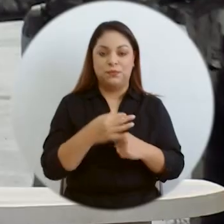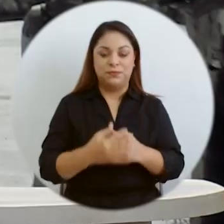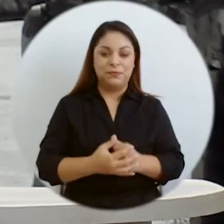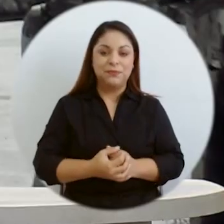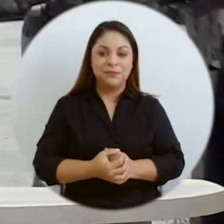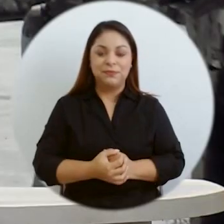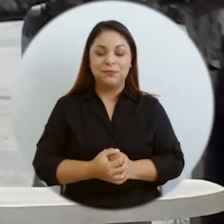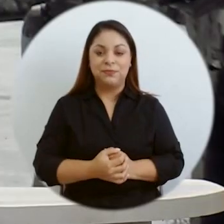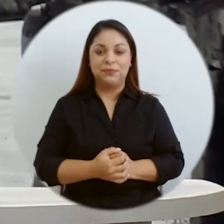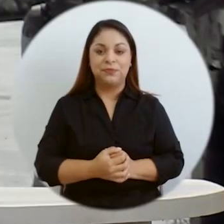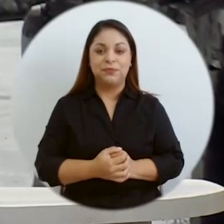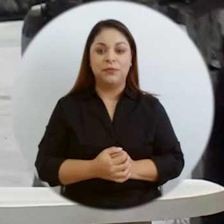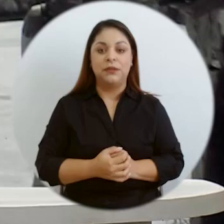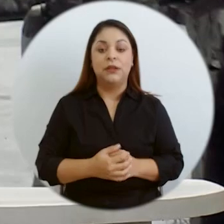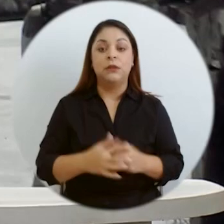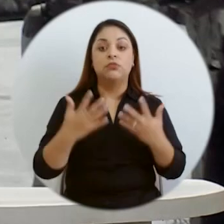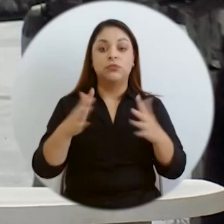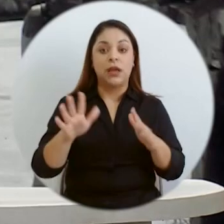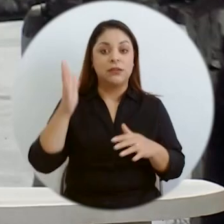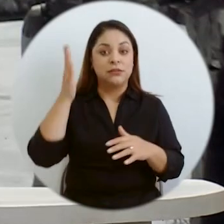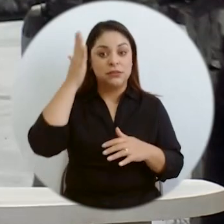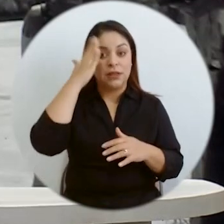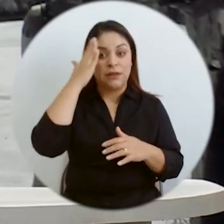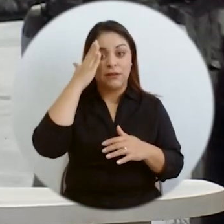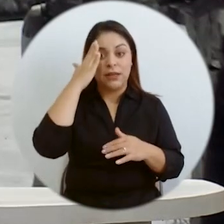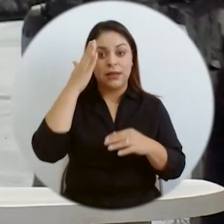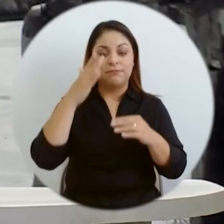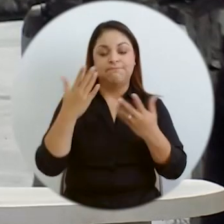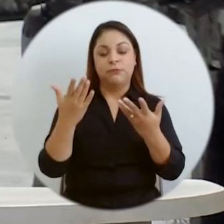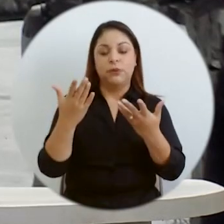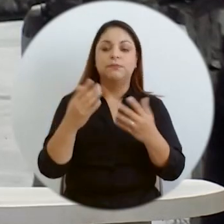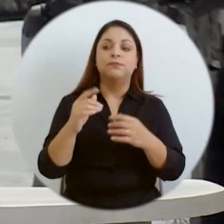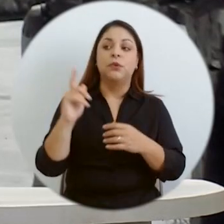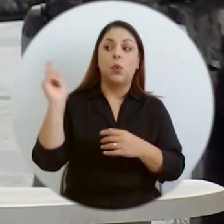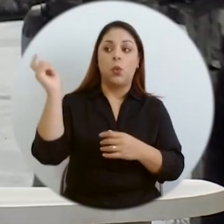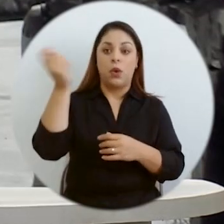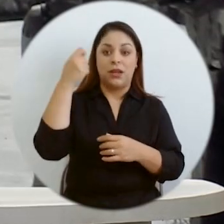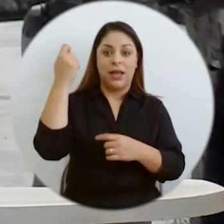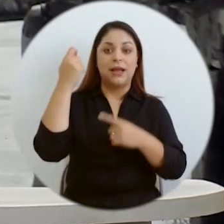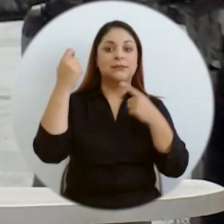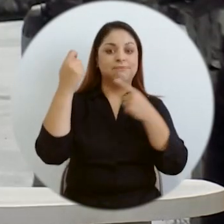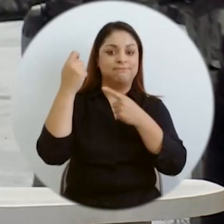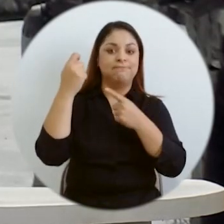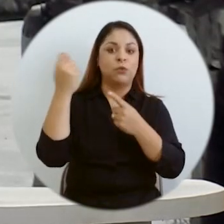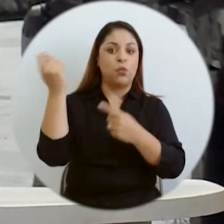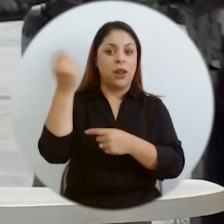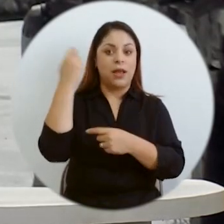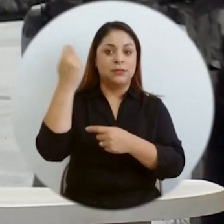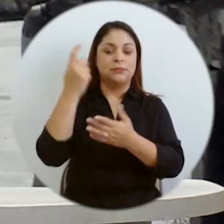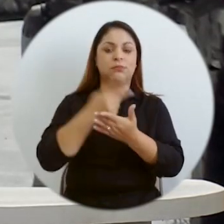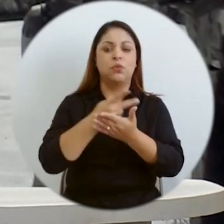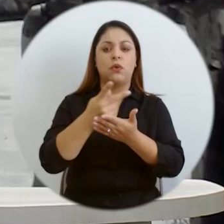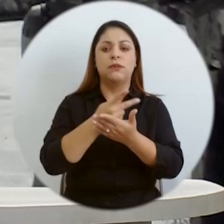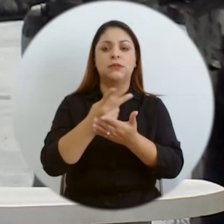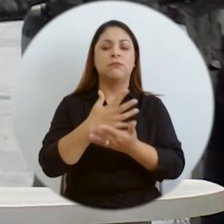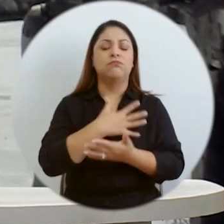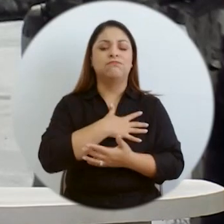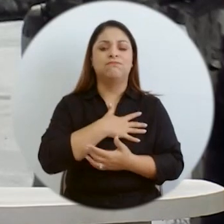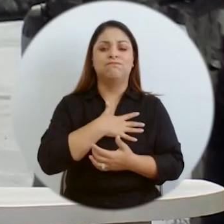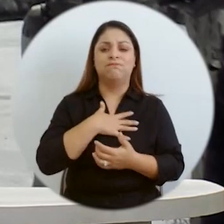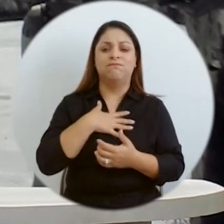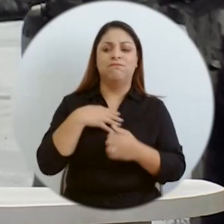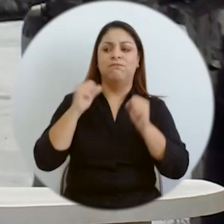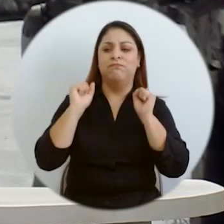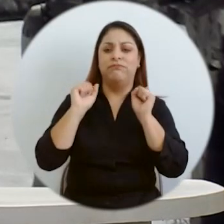Bueno, como mencionábamos al inicio, pues Guanacaste es una provincia de gran atractivo